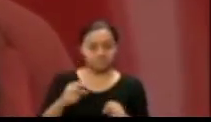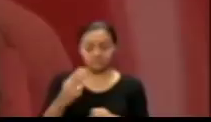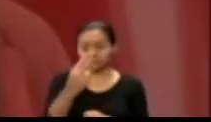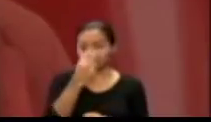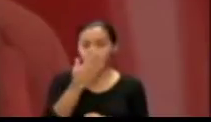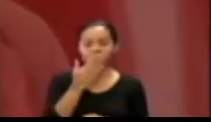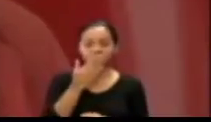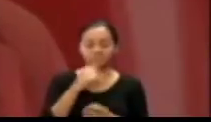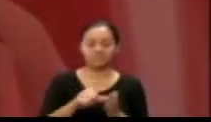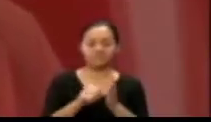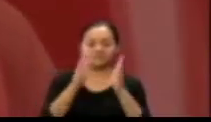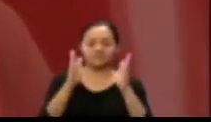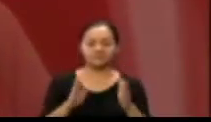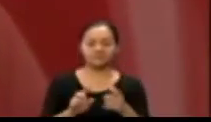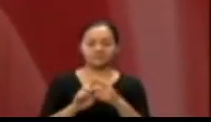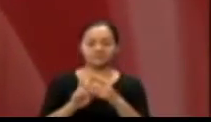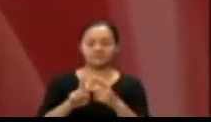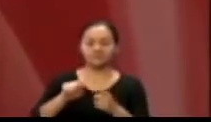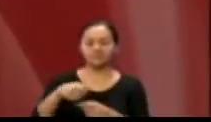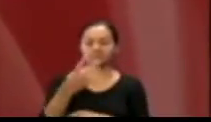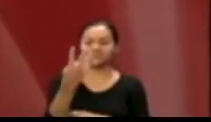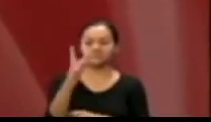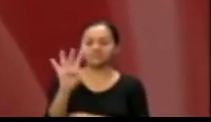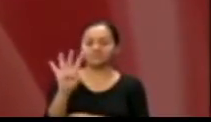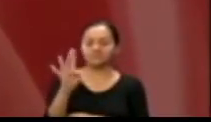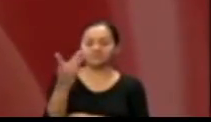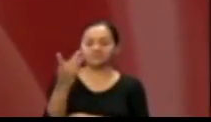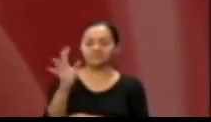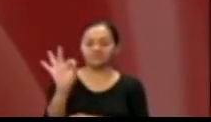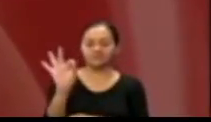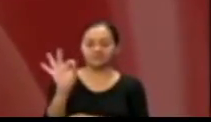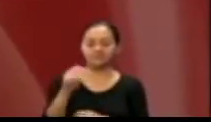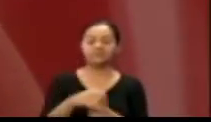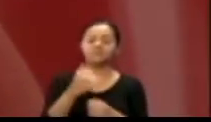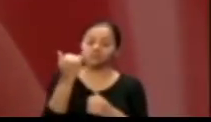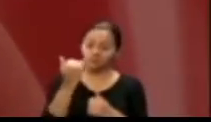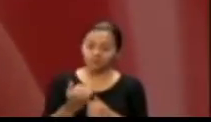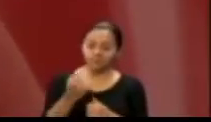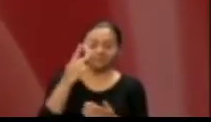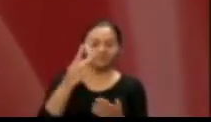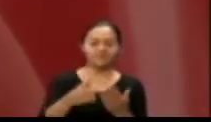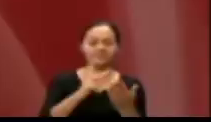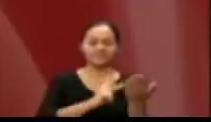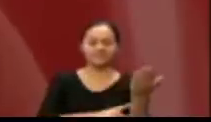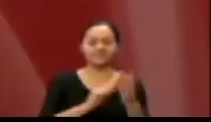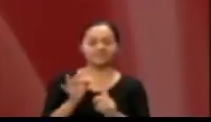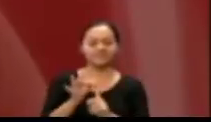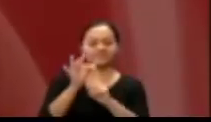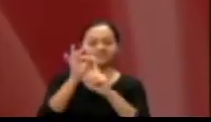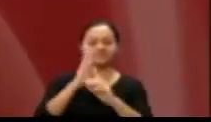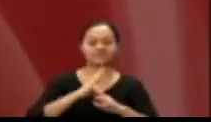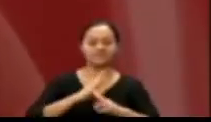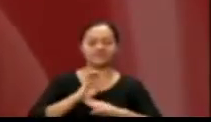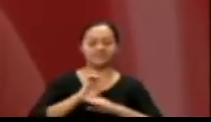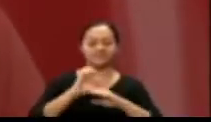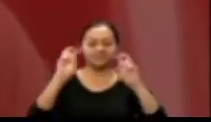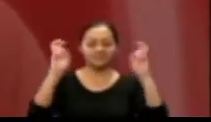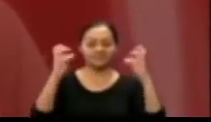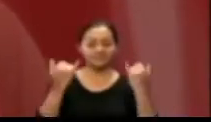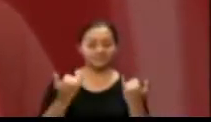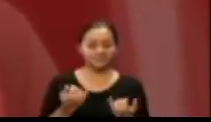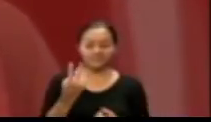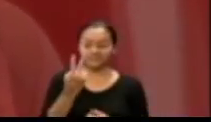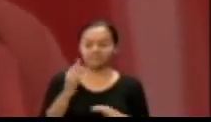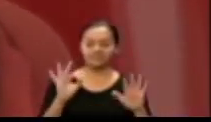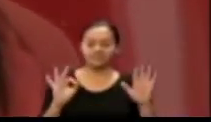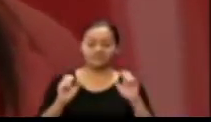través del Ciudadano TV, canal 48 y 49. Y hoy es un programa especial de Habla Ecuador, porque hoy, desde el 28